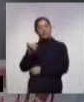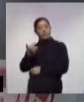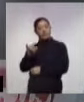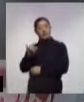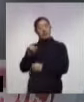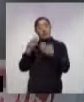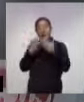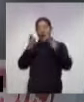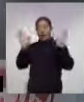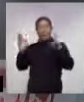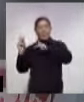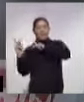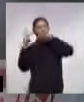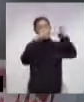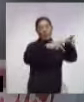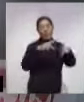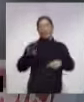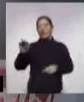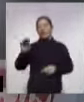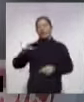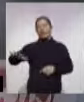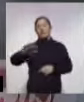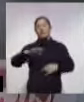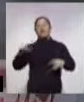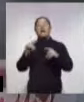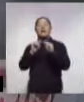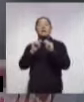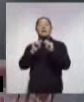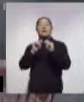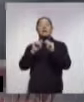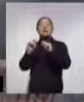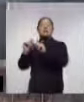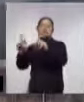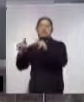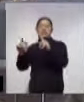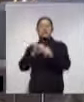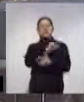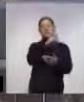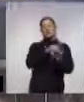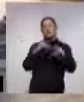El Molinito en la carretera Tlaxcala-Pisaco.